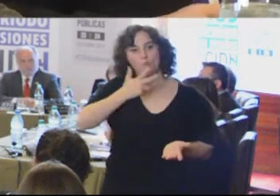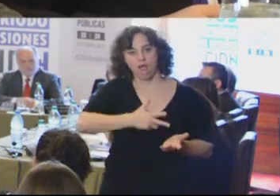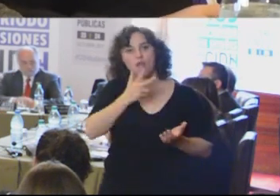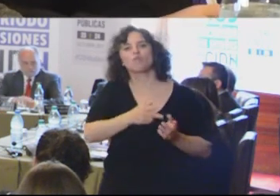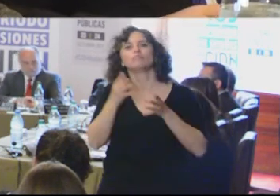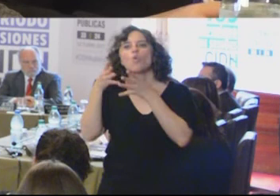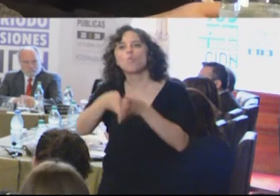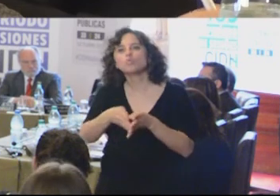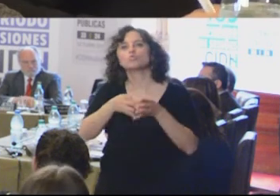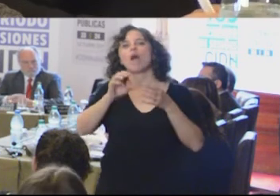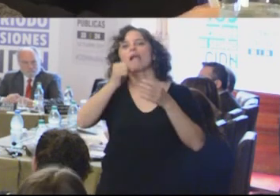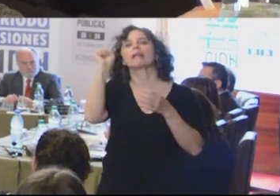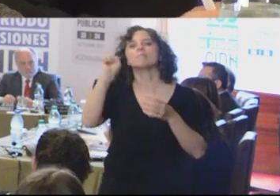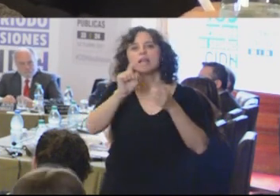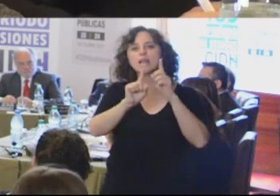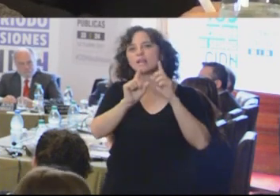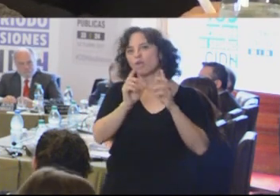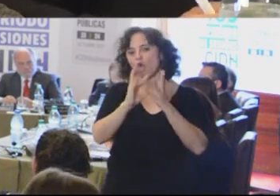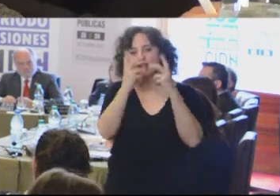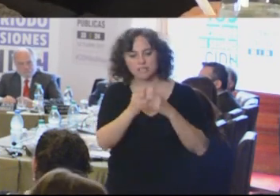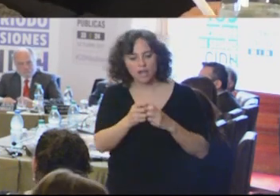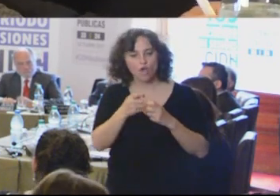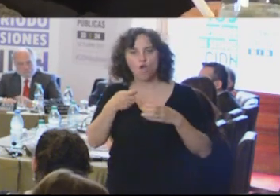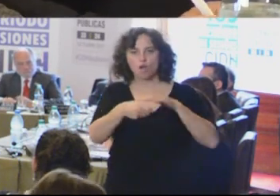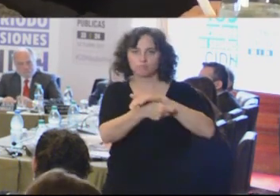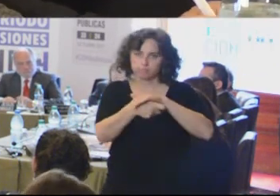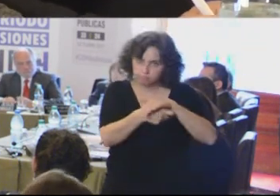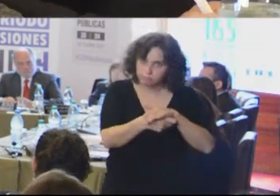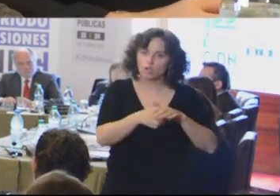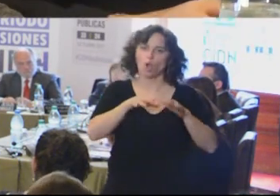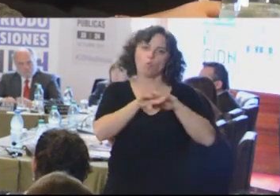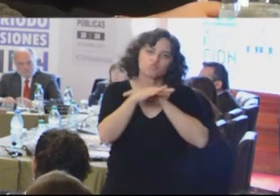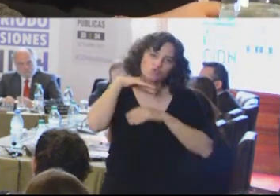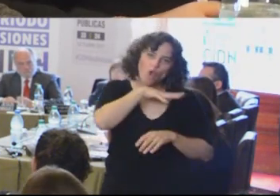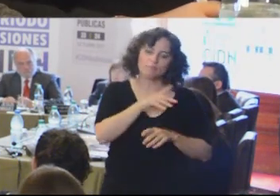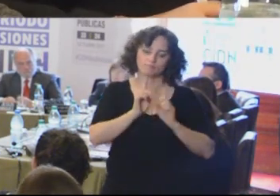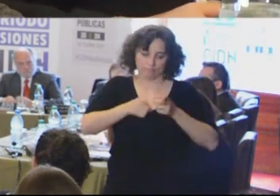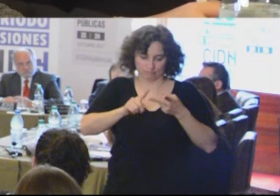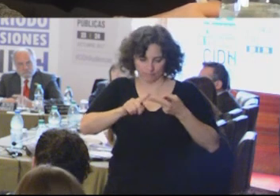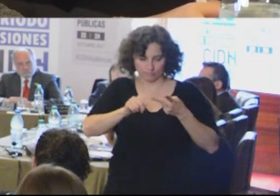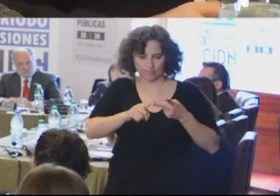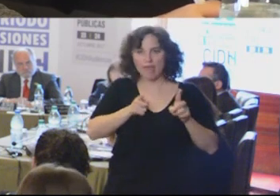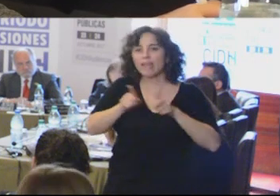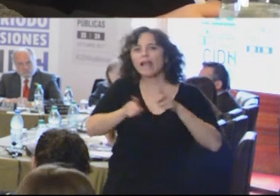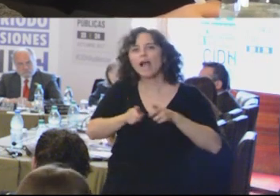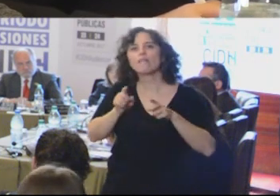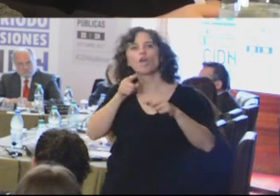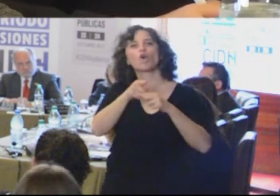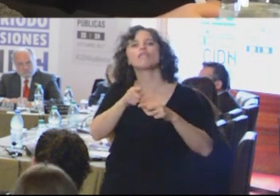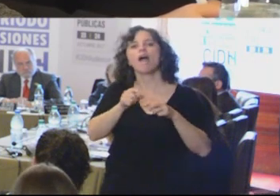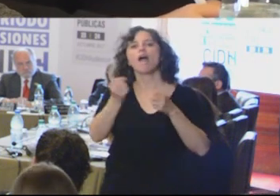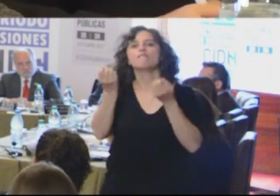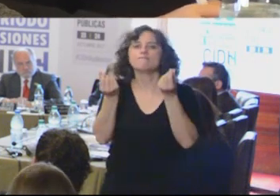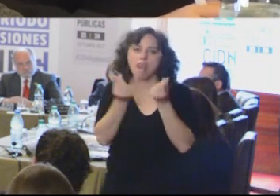contra el crimen organizado el narcotráfico y la corrupción entre otros está también la delegada contra las finanzas criminales y la